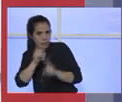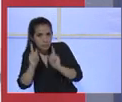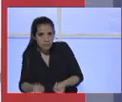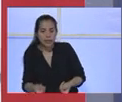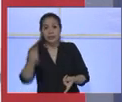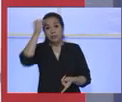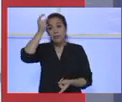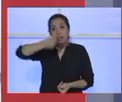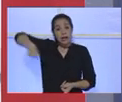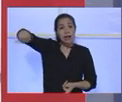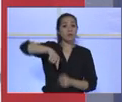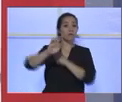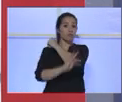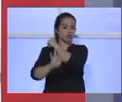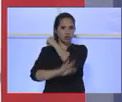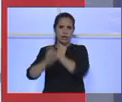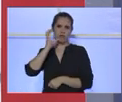compromiso